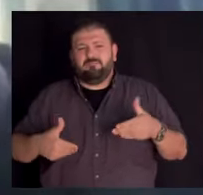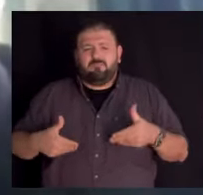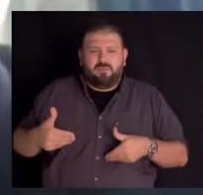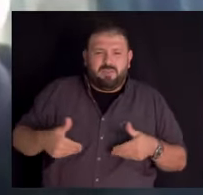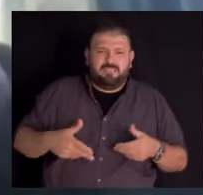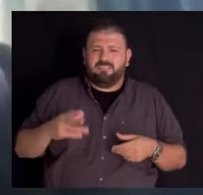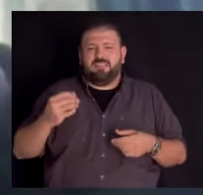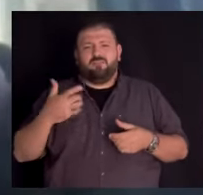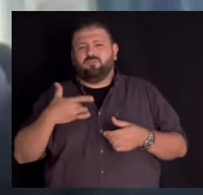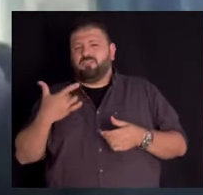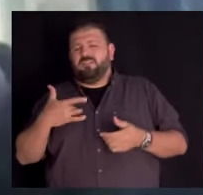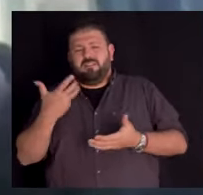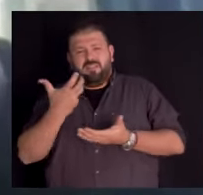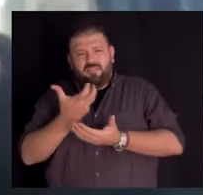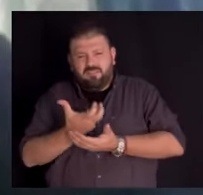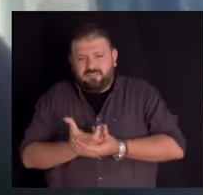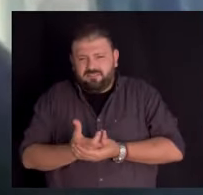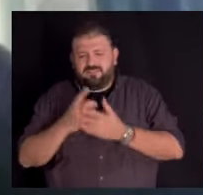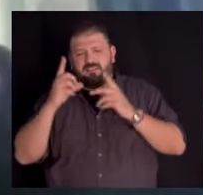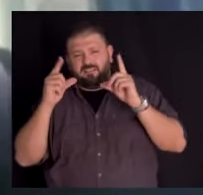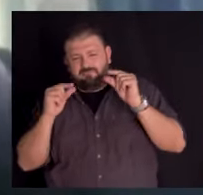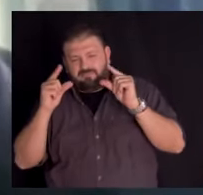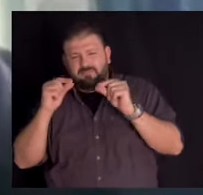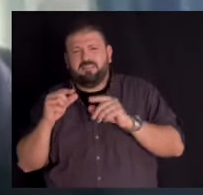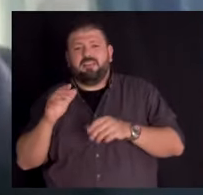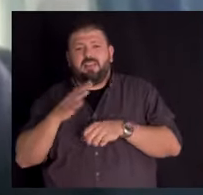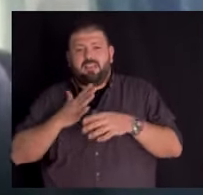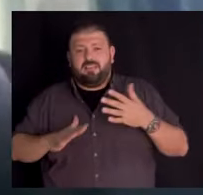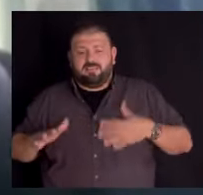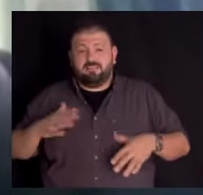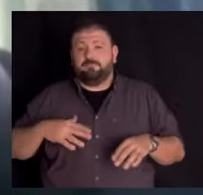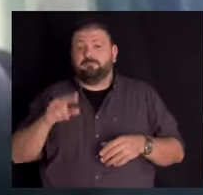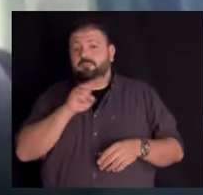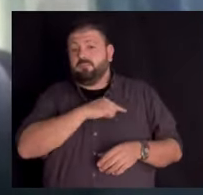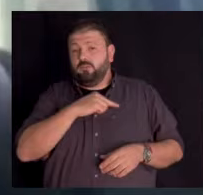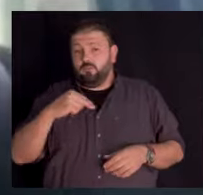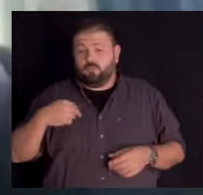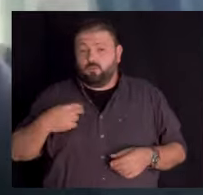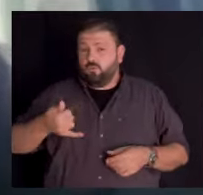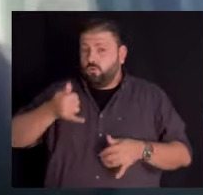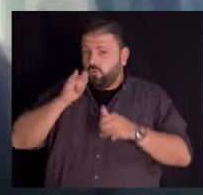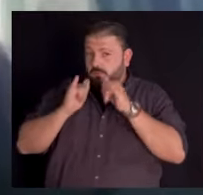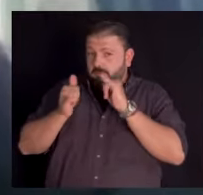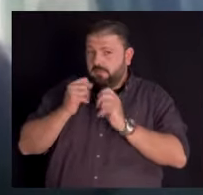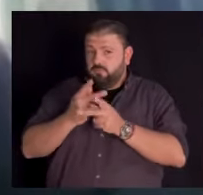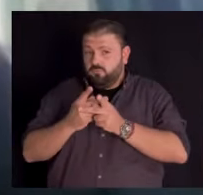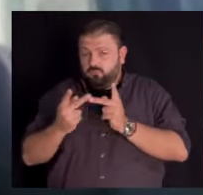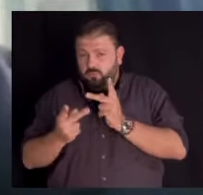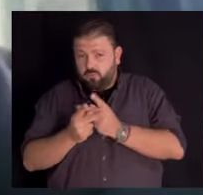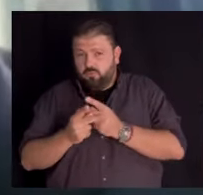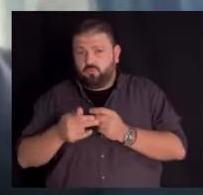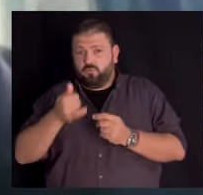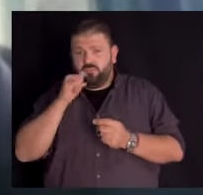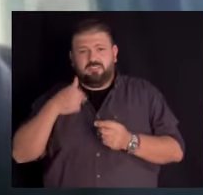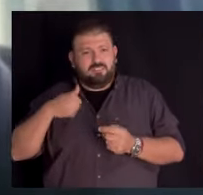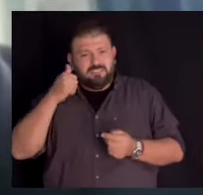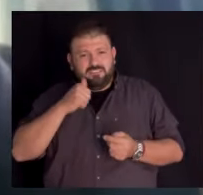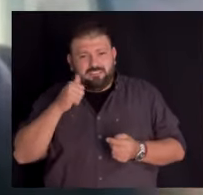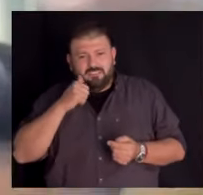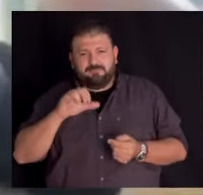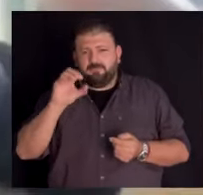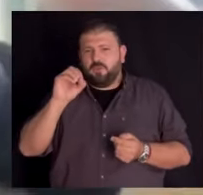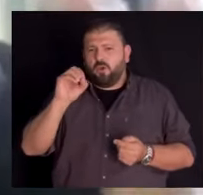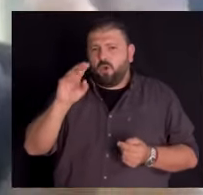permite descansar y nutrirse. Si nosotros tomamos nuestros nutrientes, sobre todo en la noche, yo recomiendo mucho lo que es